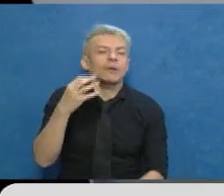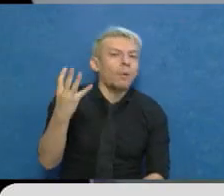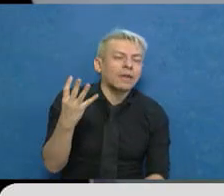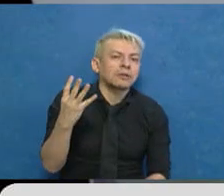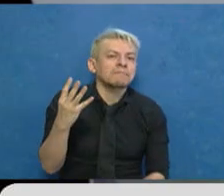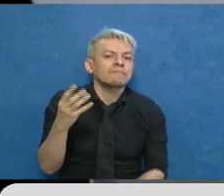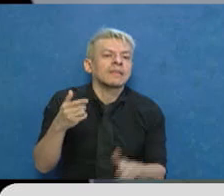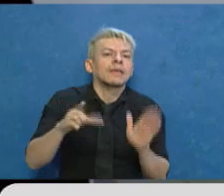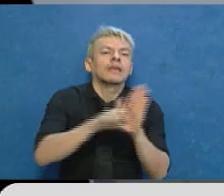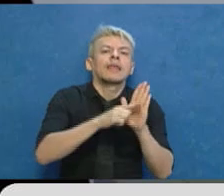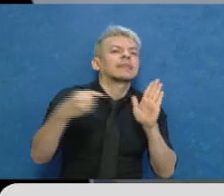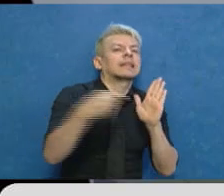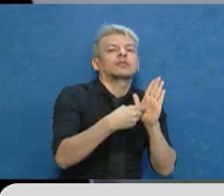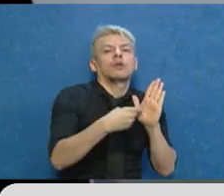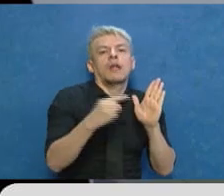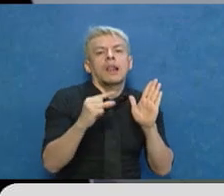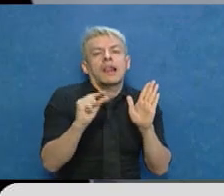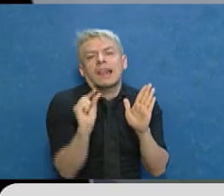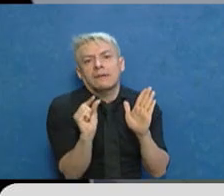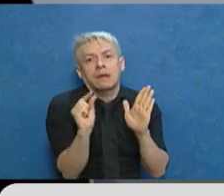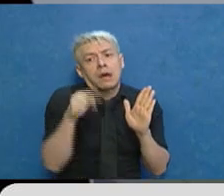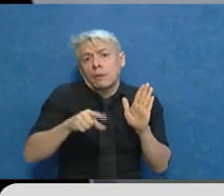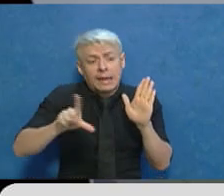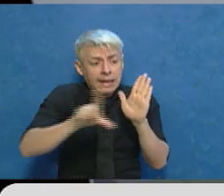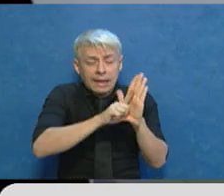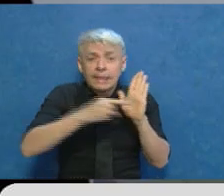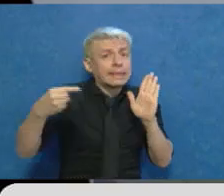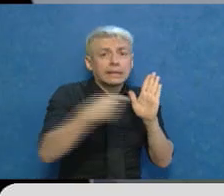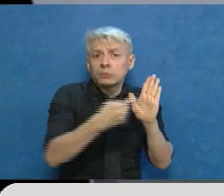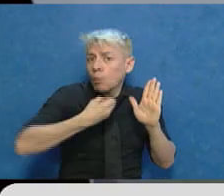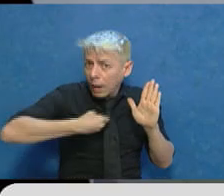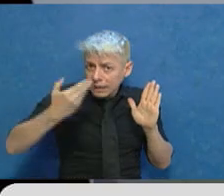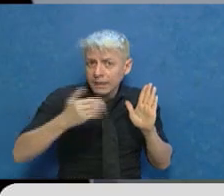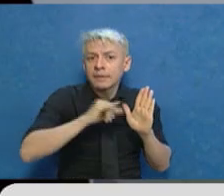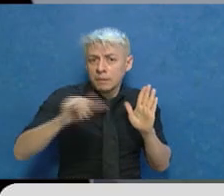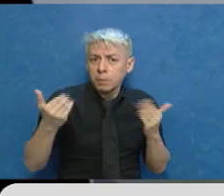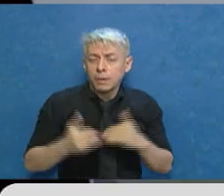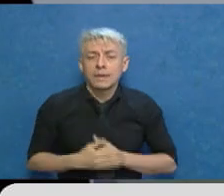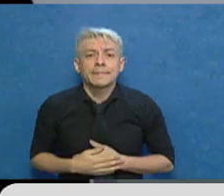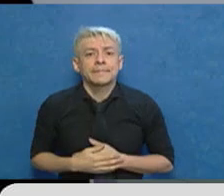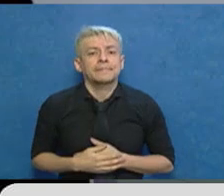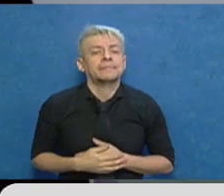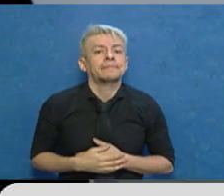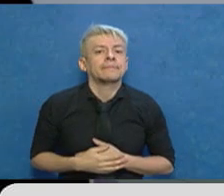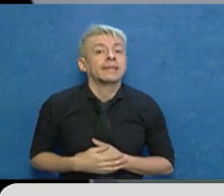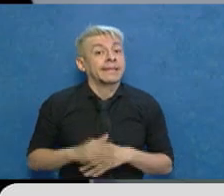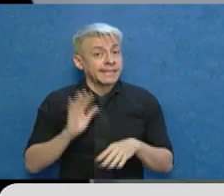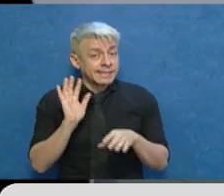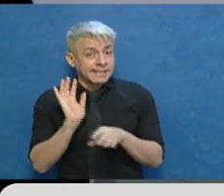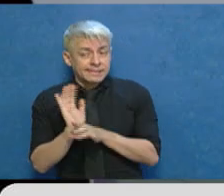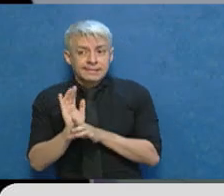y ahora se puede denunciar cualquier tipo de delito, de manera tal que hemos estado trabajando